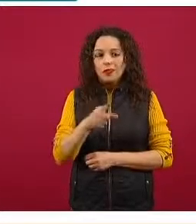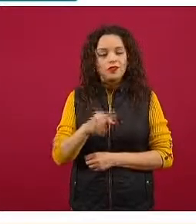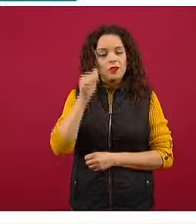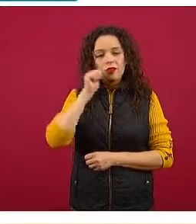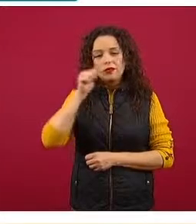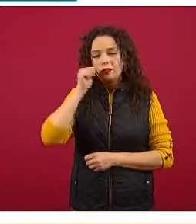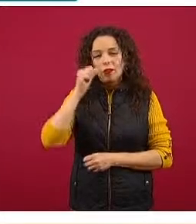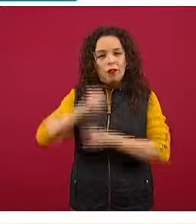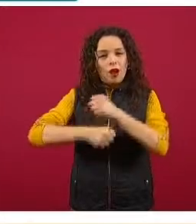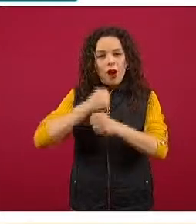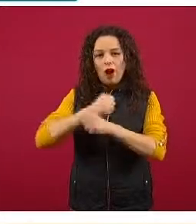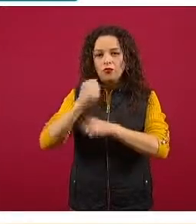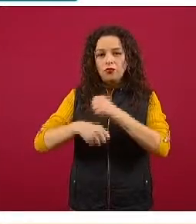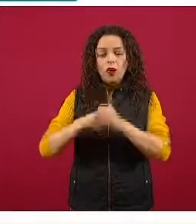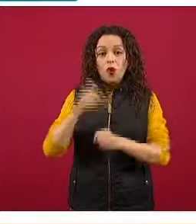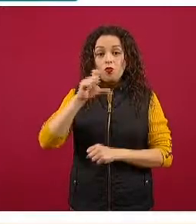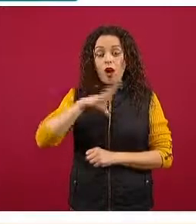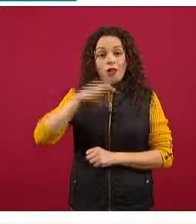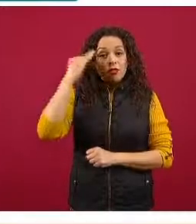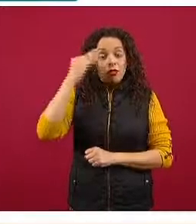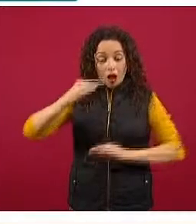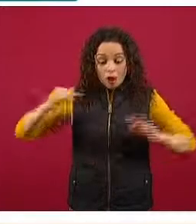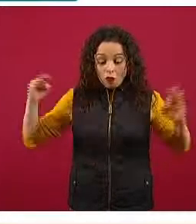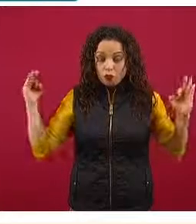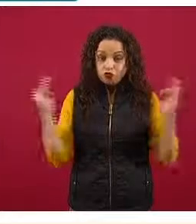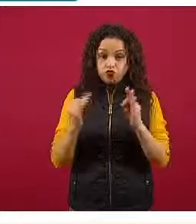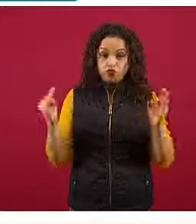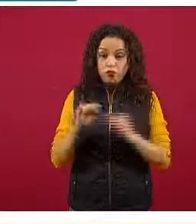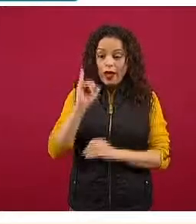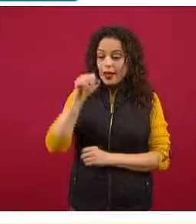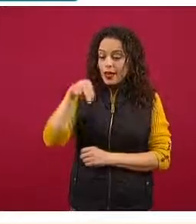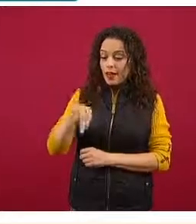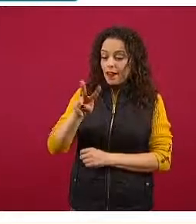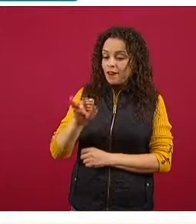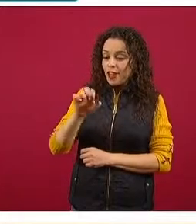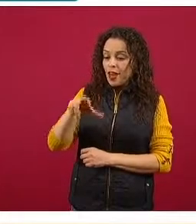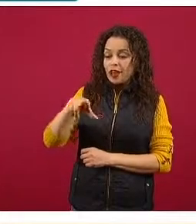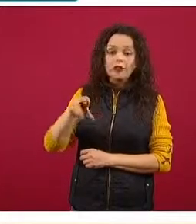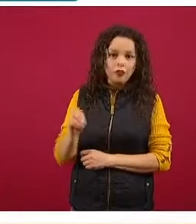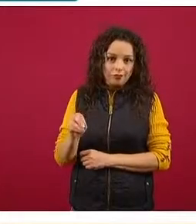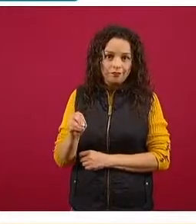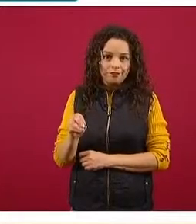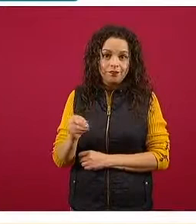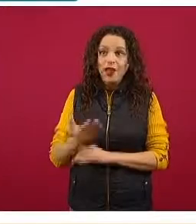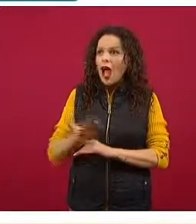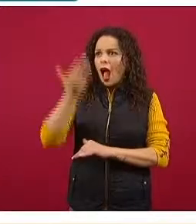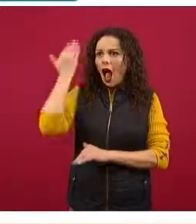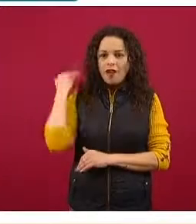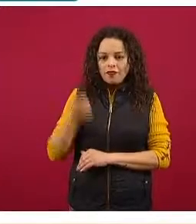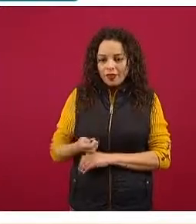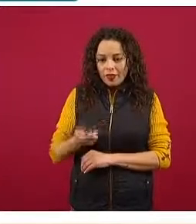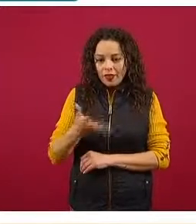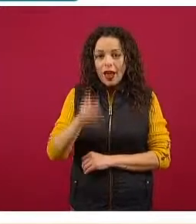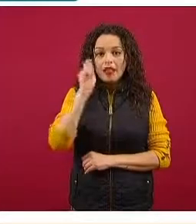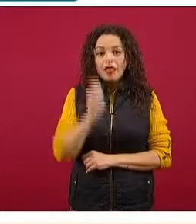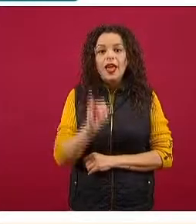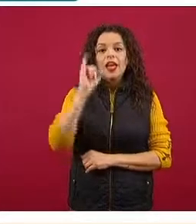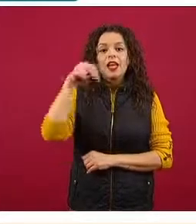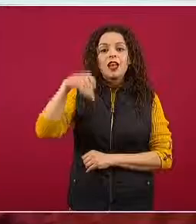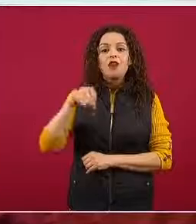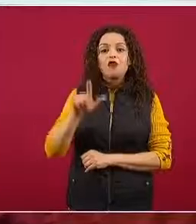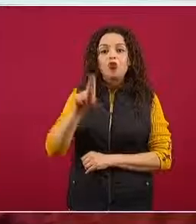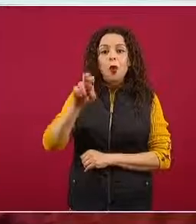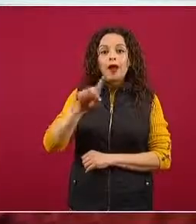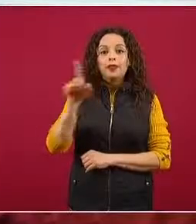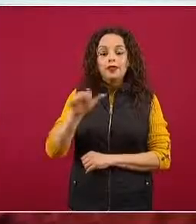se incrementa, y es lo que se conocía antes como la temporada de influenza, y ahora pues es la temporada de